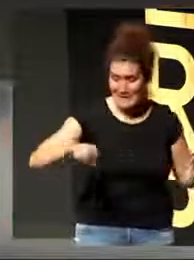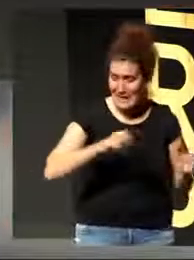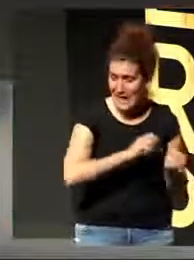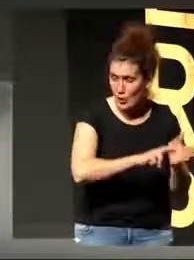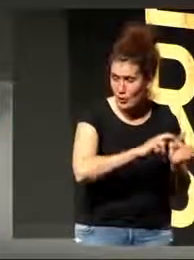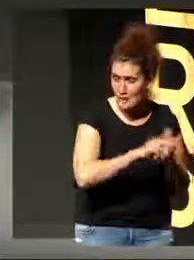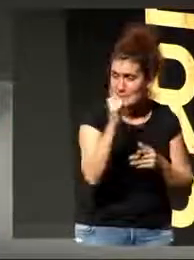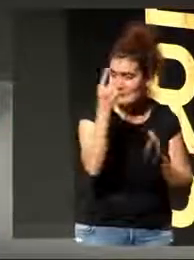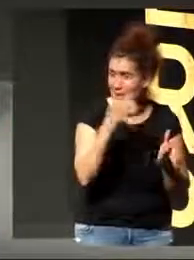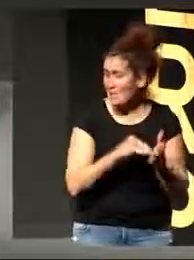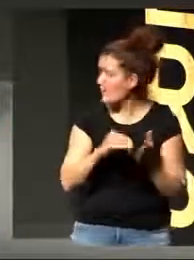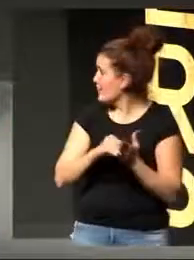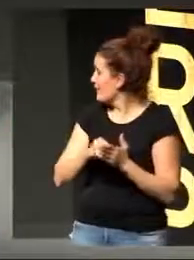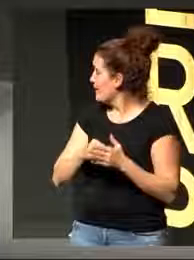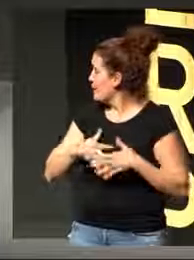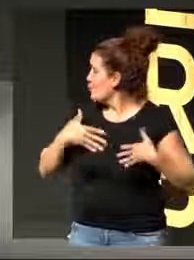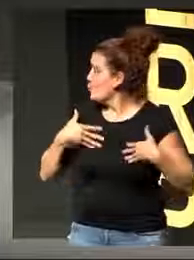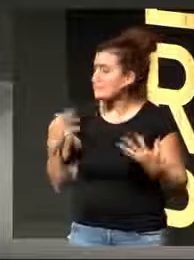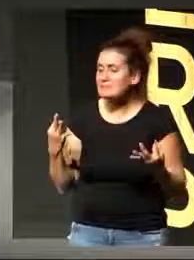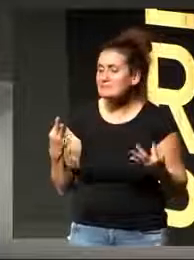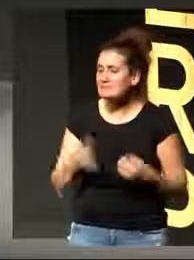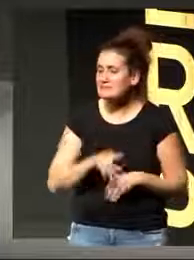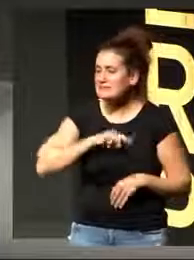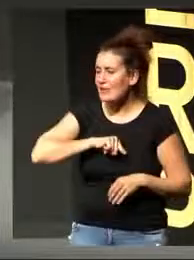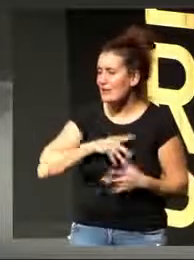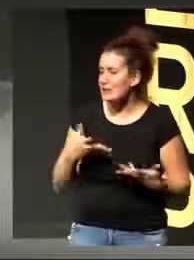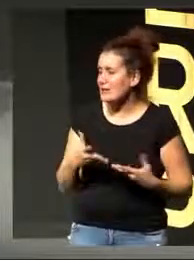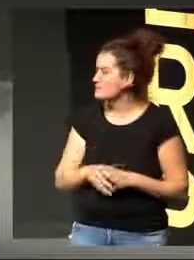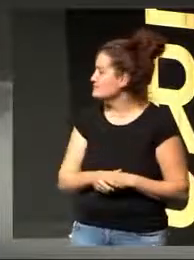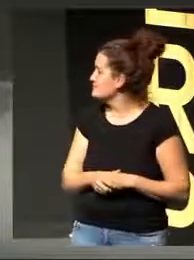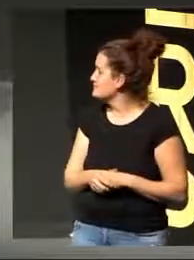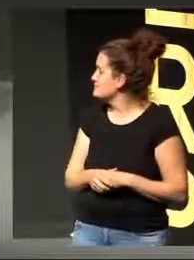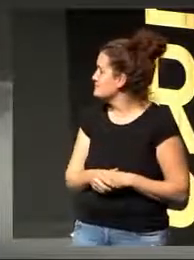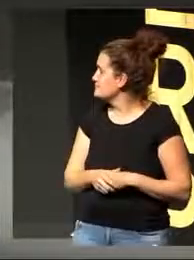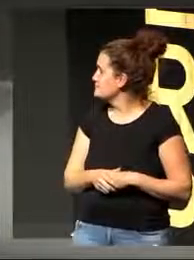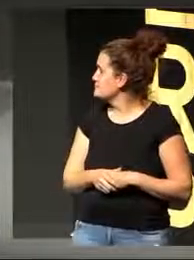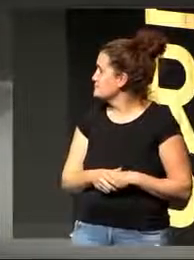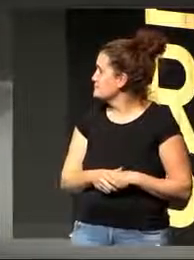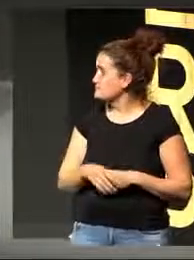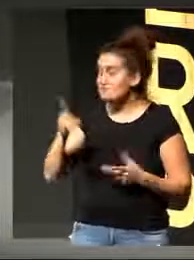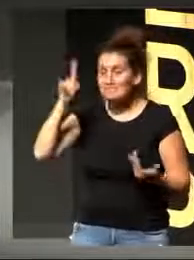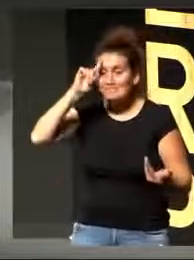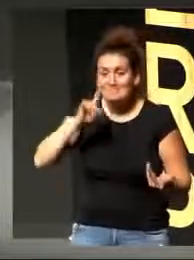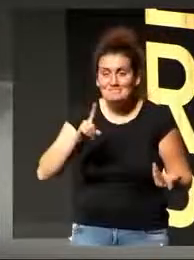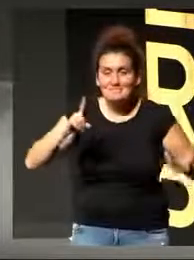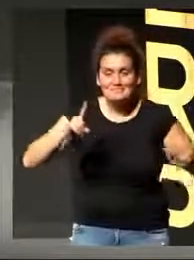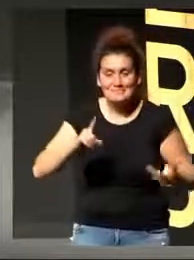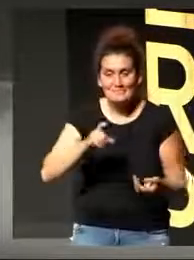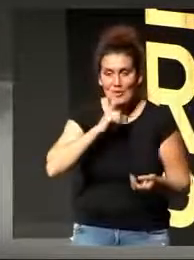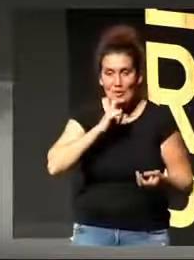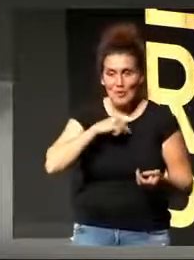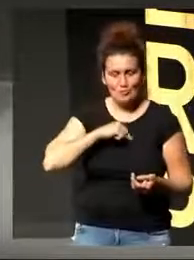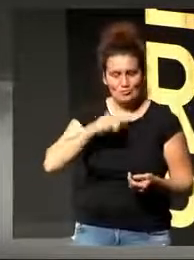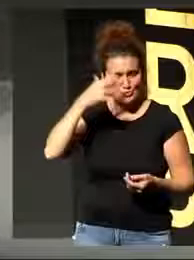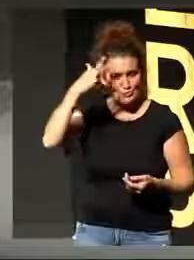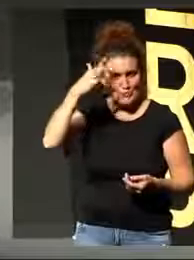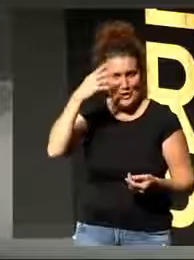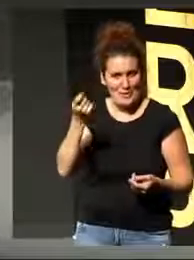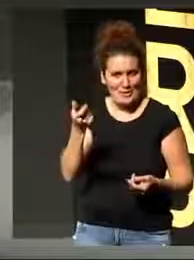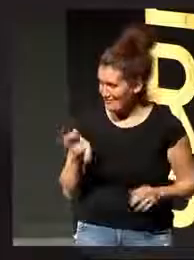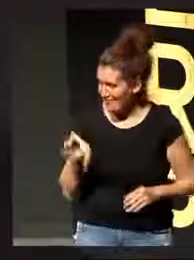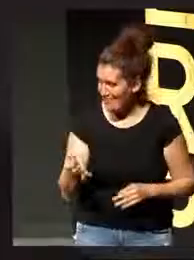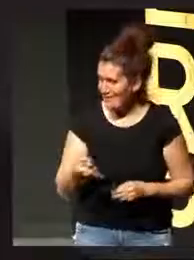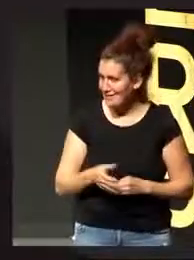¿qué te pasó por el cuerpecito serrano? Joder, pues no sé, es como un pequeño sueño, es algo muy